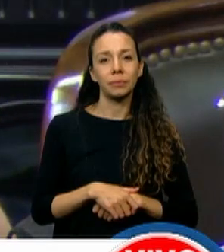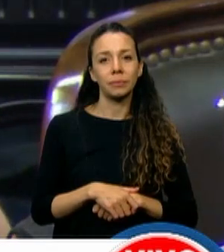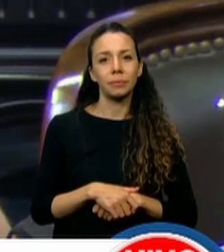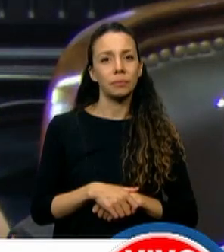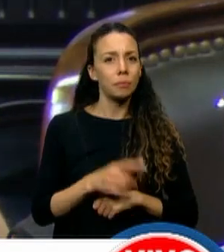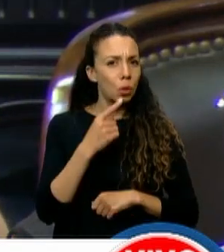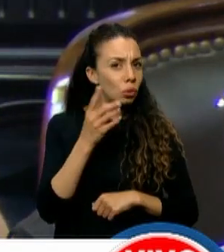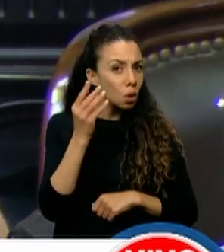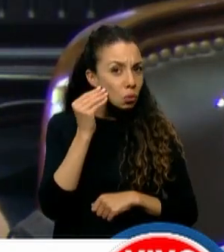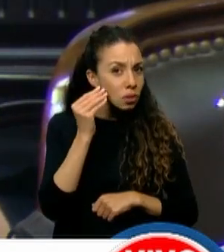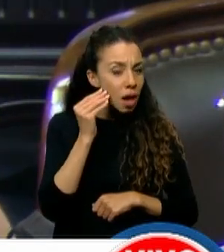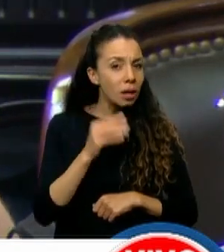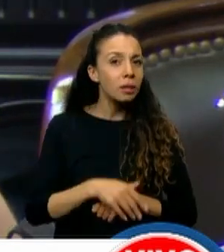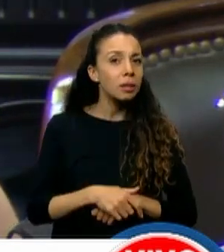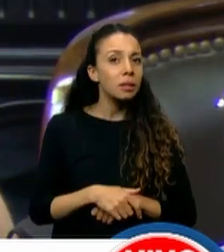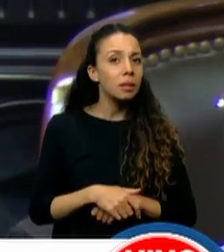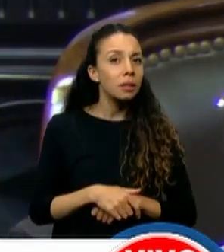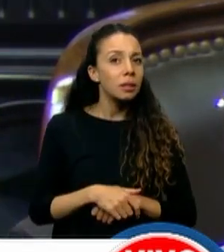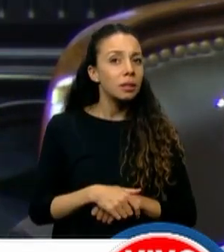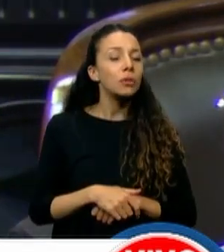¿Se escucha? ¿Se escucha?